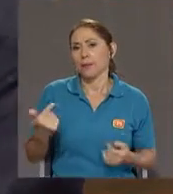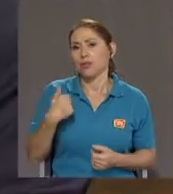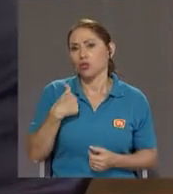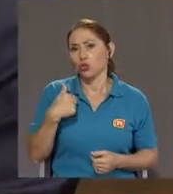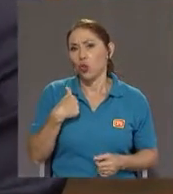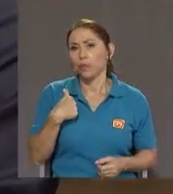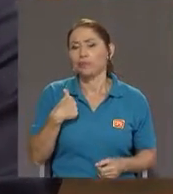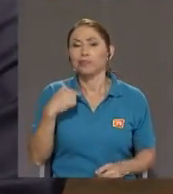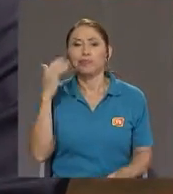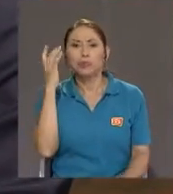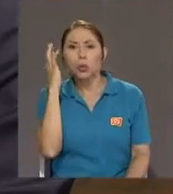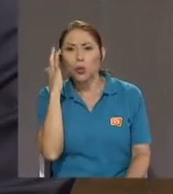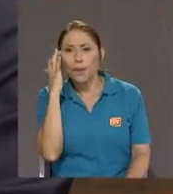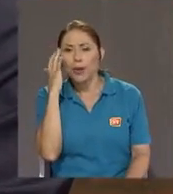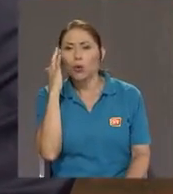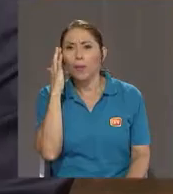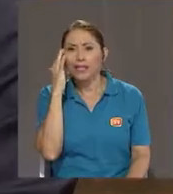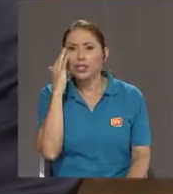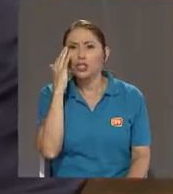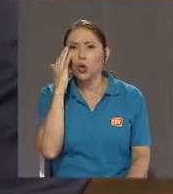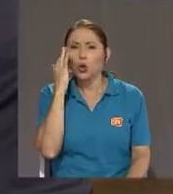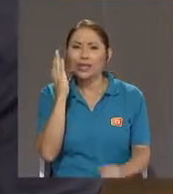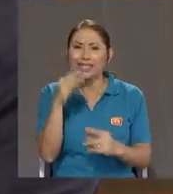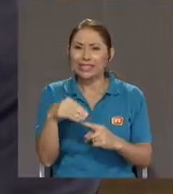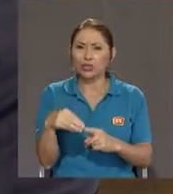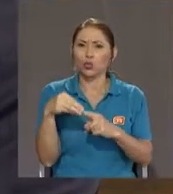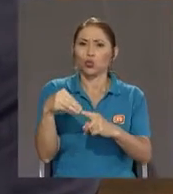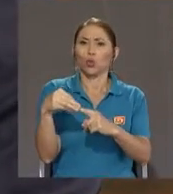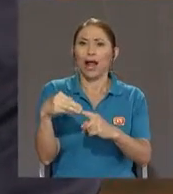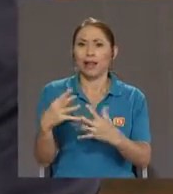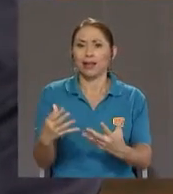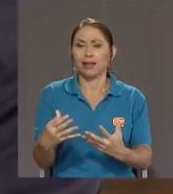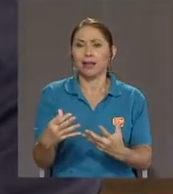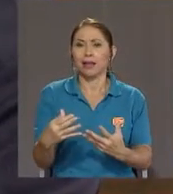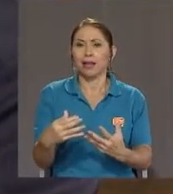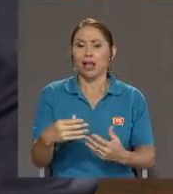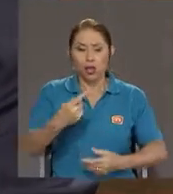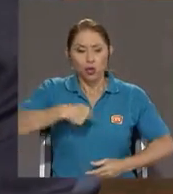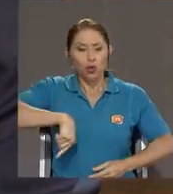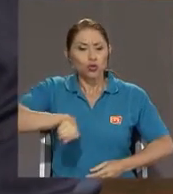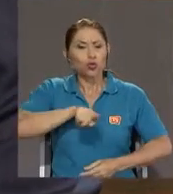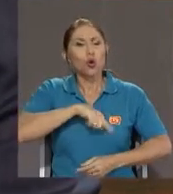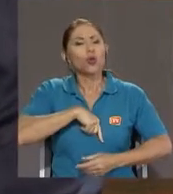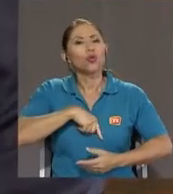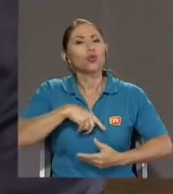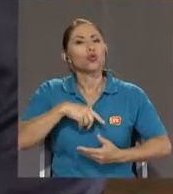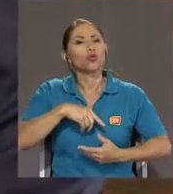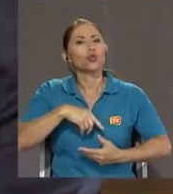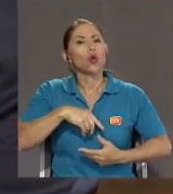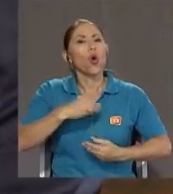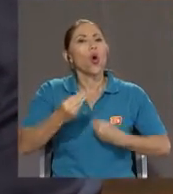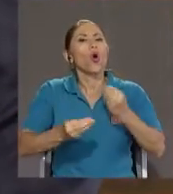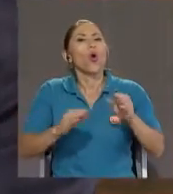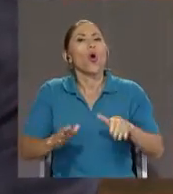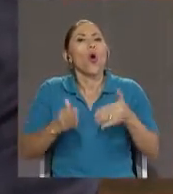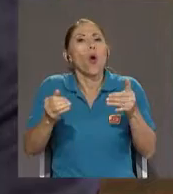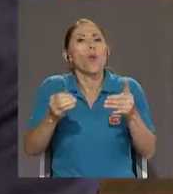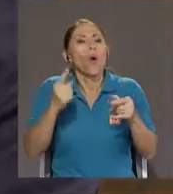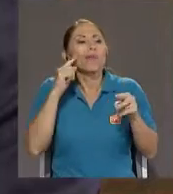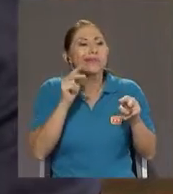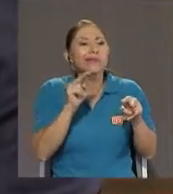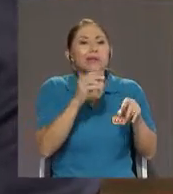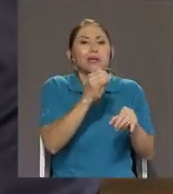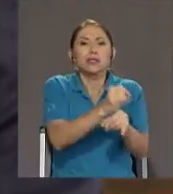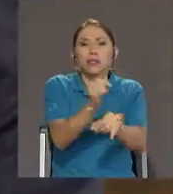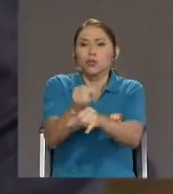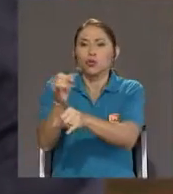tengo una preocupación estructural de cómo es que hemos definido la institucionalidad de manejo del gasto. Creo que